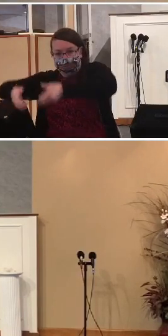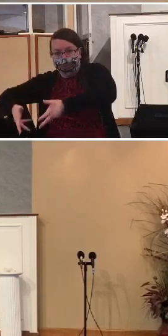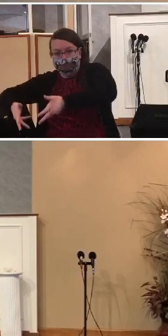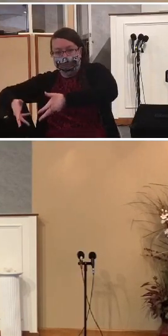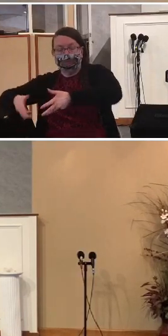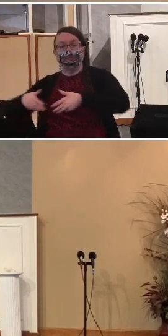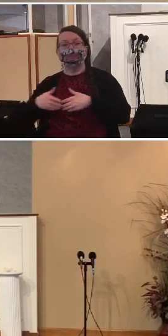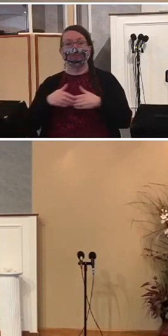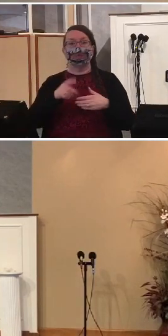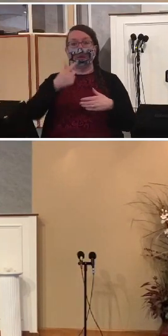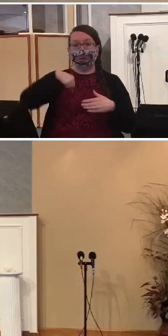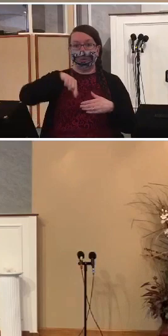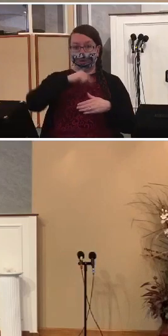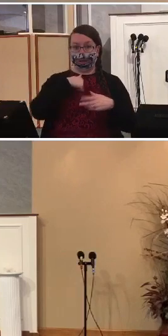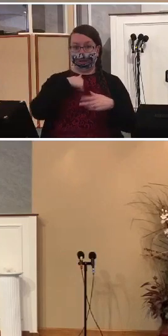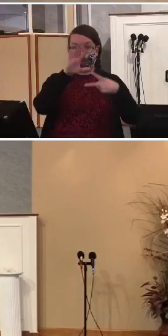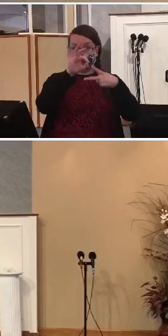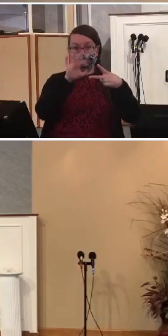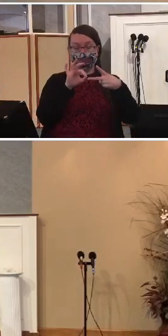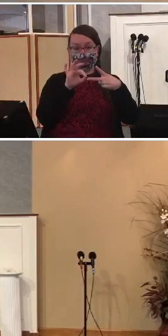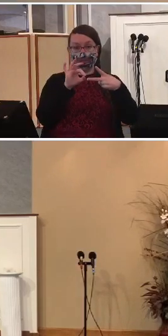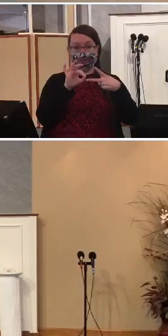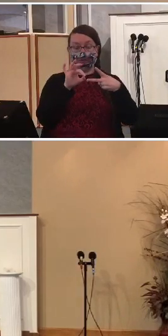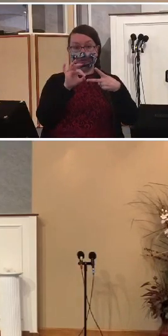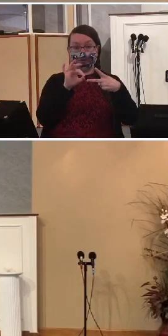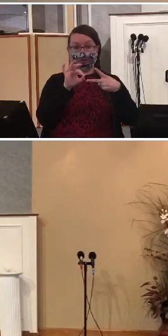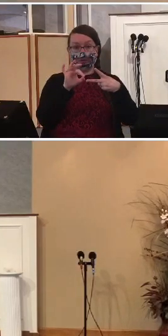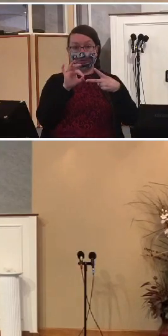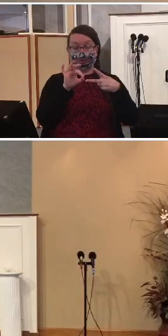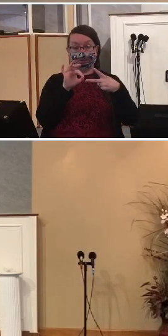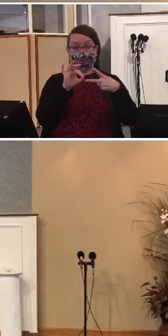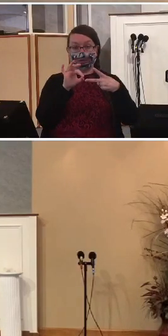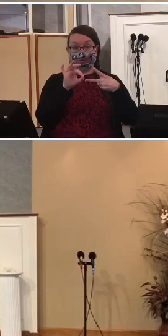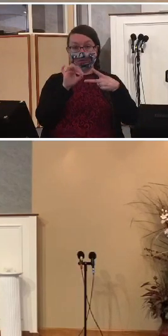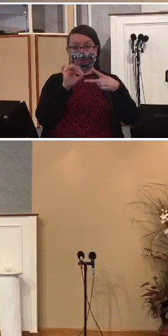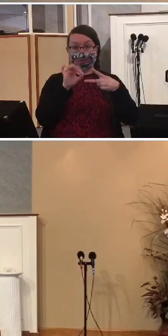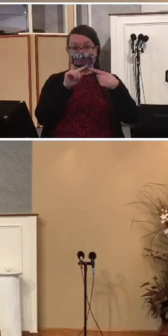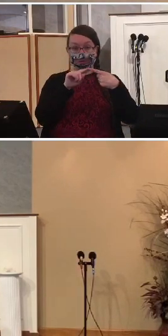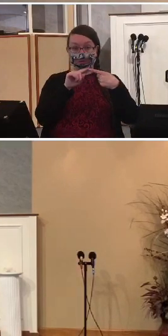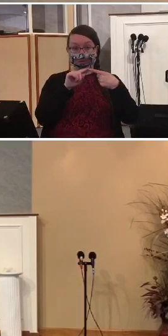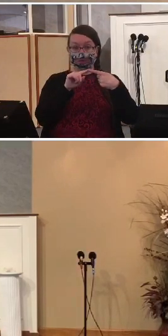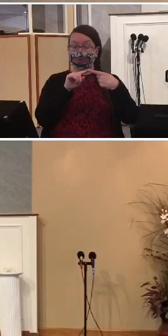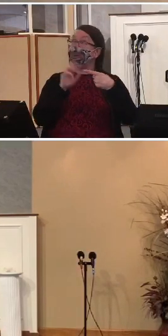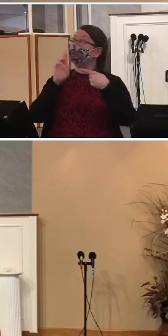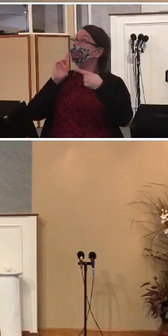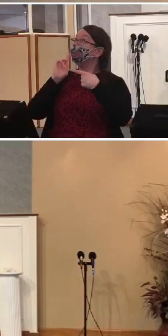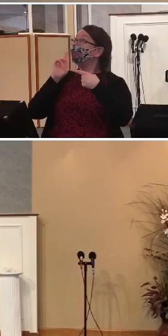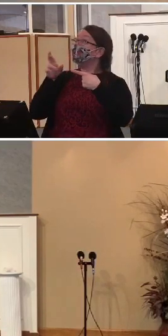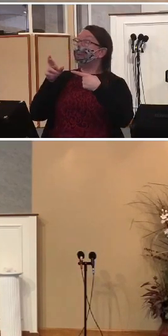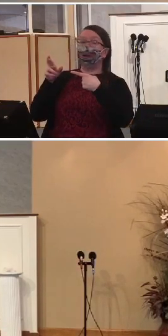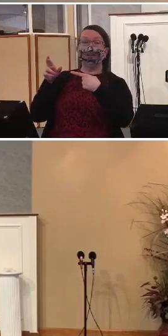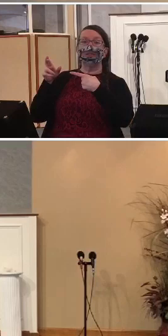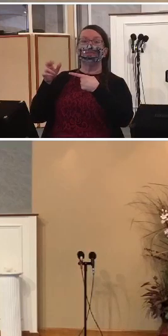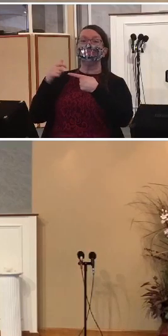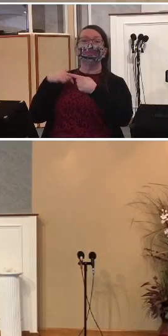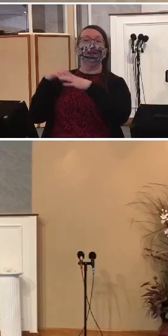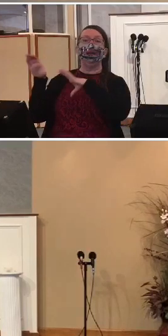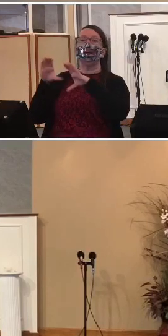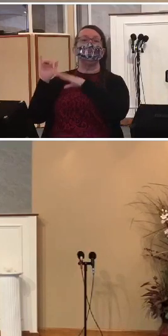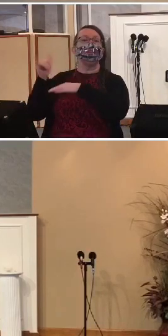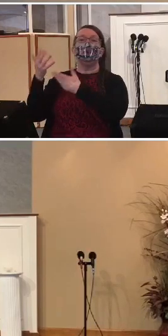Nosotros tenemos una elección que hacer esta mañana. ¿Vamos a responder, oh, ya he estado ahí, ya hice